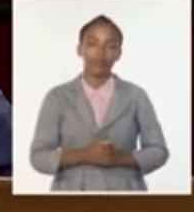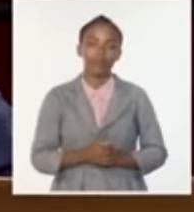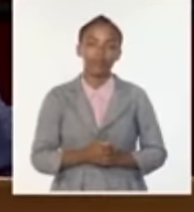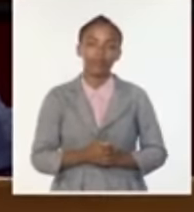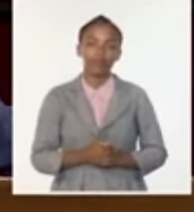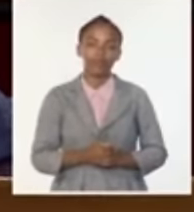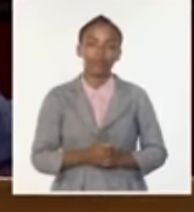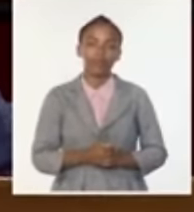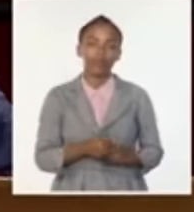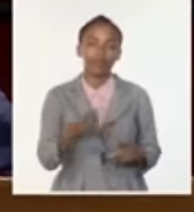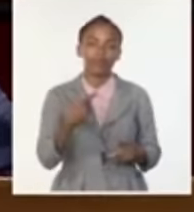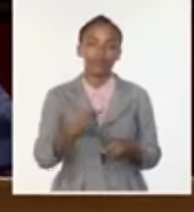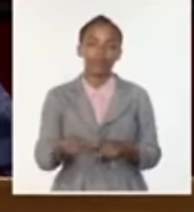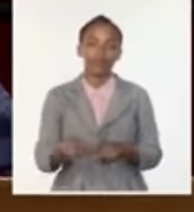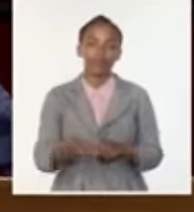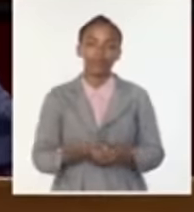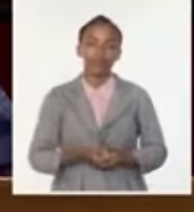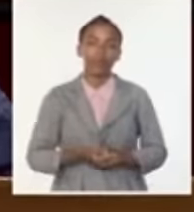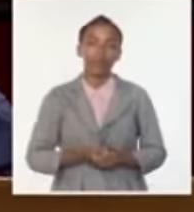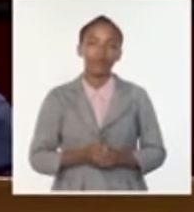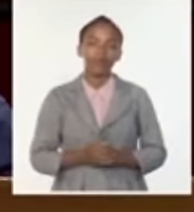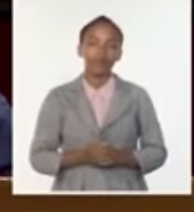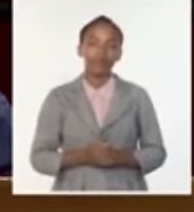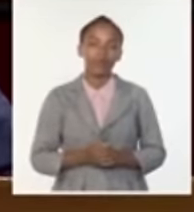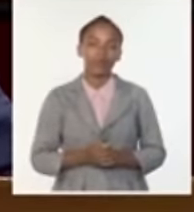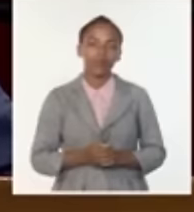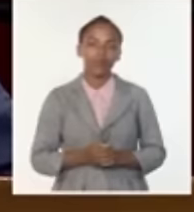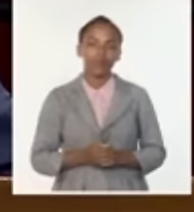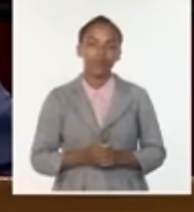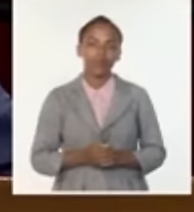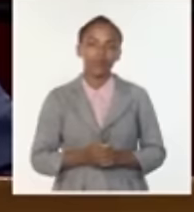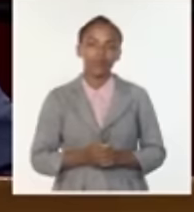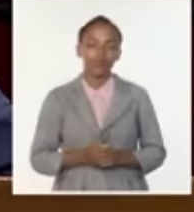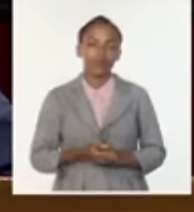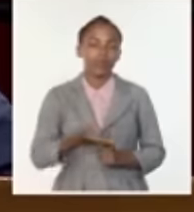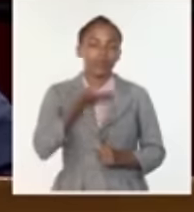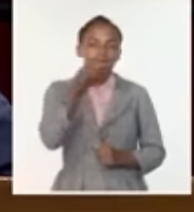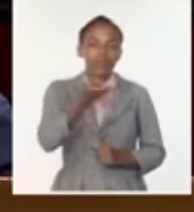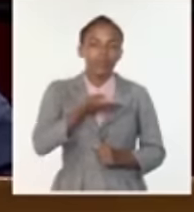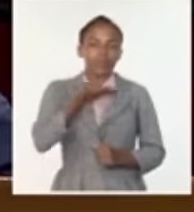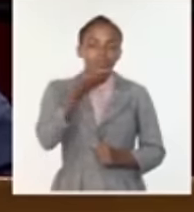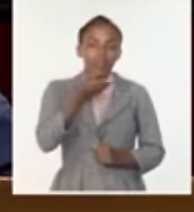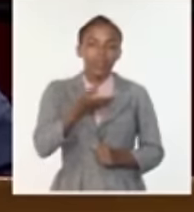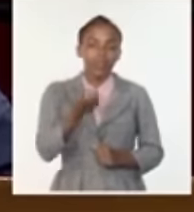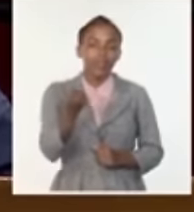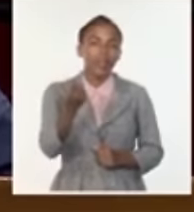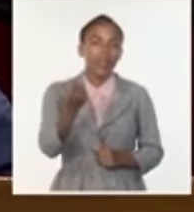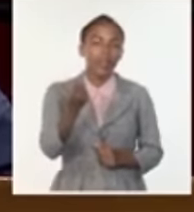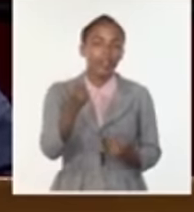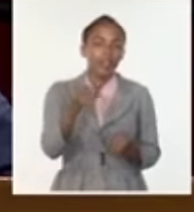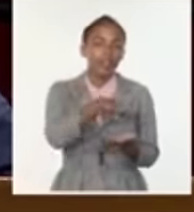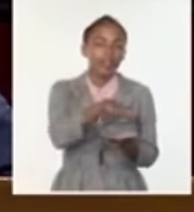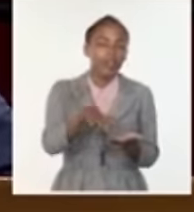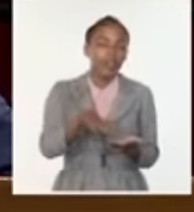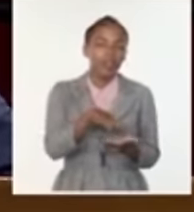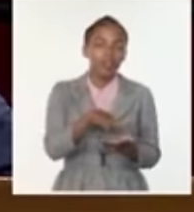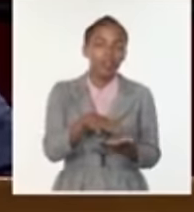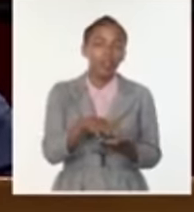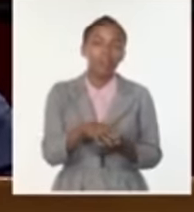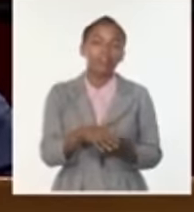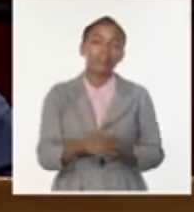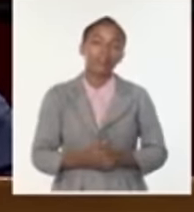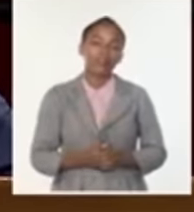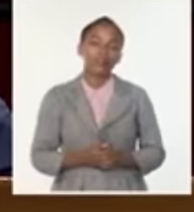La declaración de la licitud del origen de los fondos, ya lo expresé anteriormente, en el ejercicio